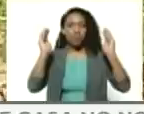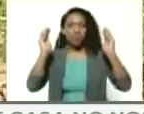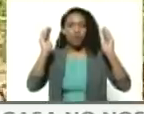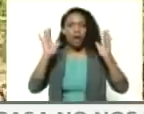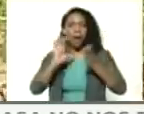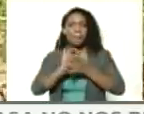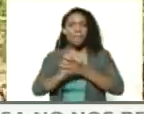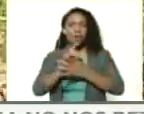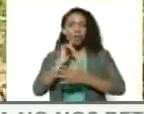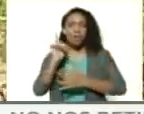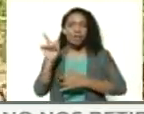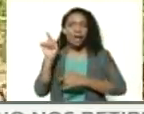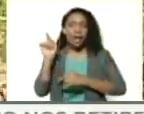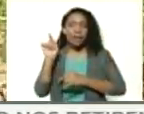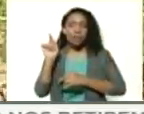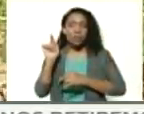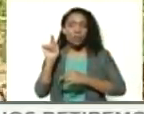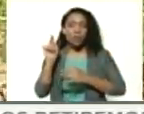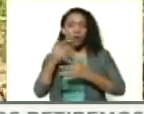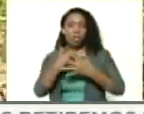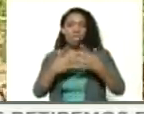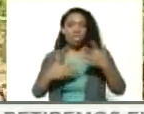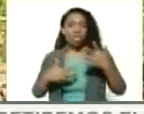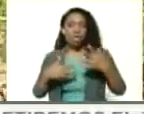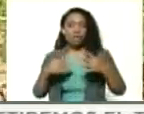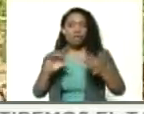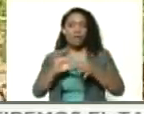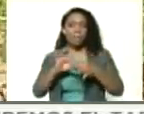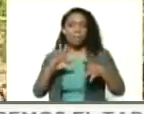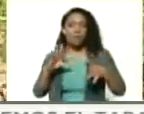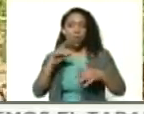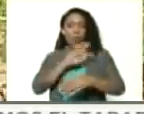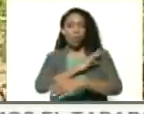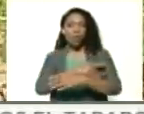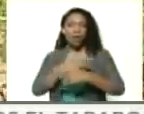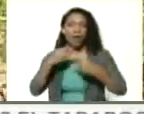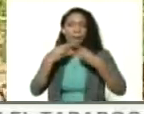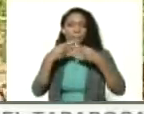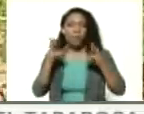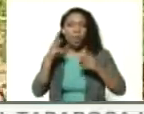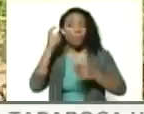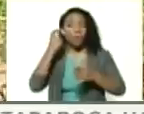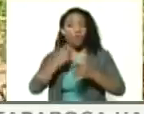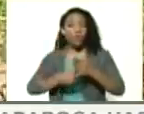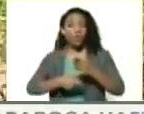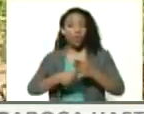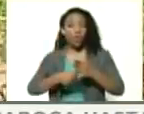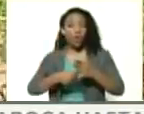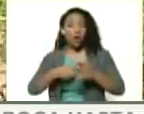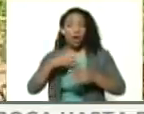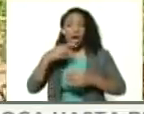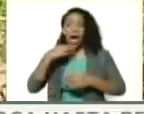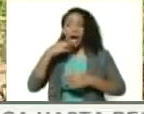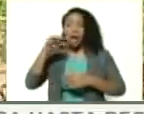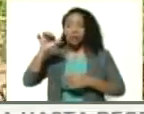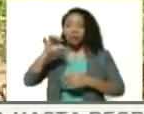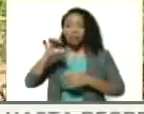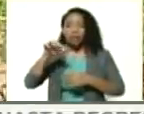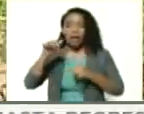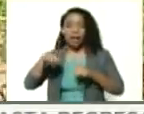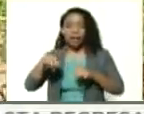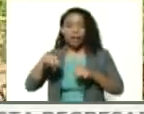a Carmona, en su decreto de disolución de los poderes públicos, lo que le faltó fue prohibir que se le pusiera azúcar a las caraotas en